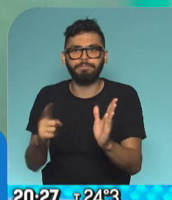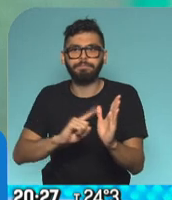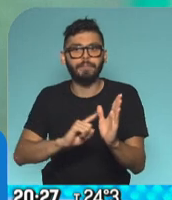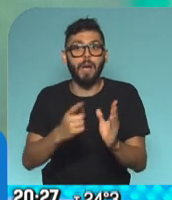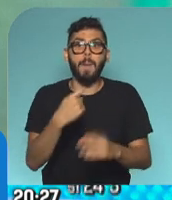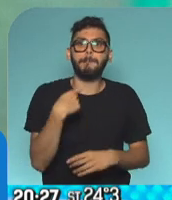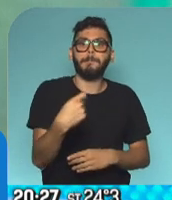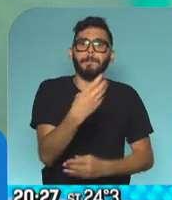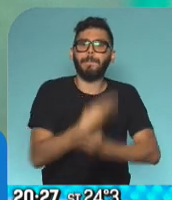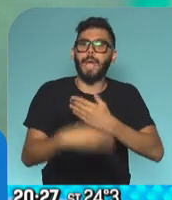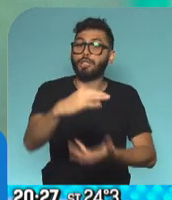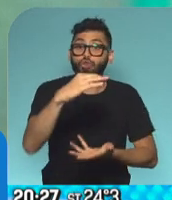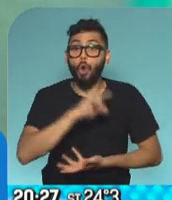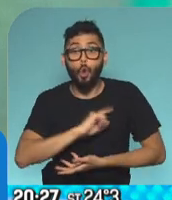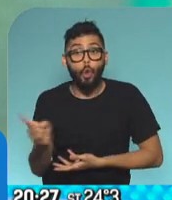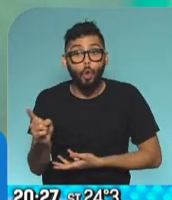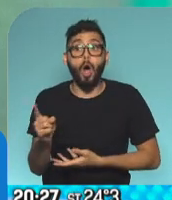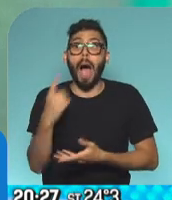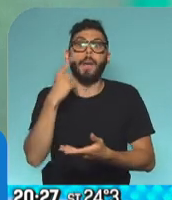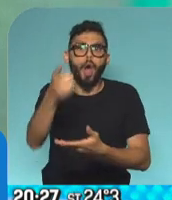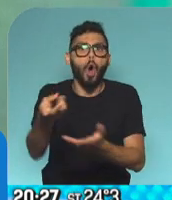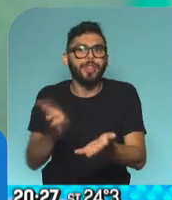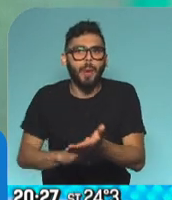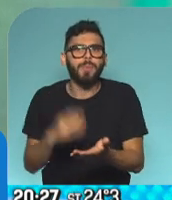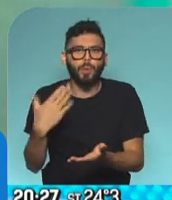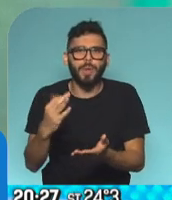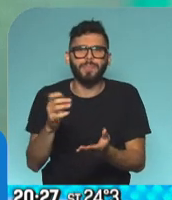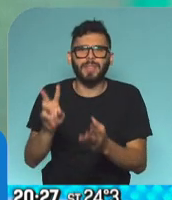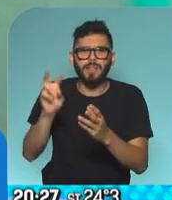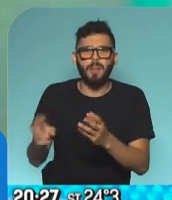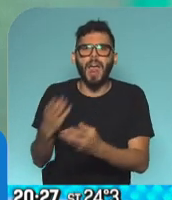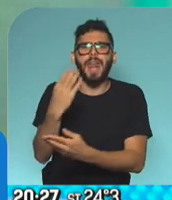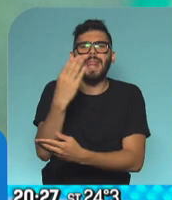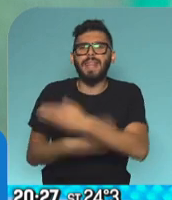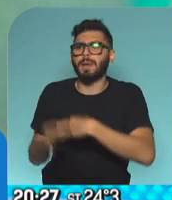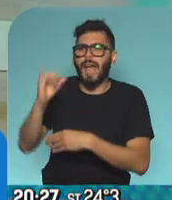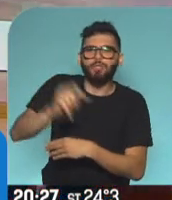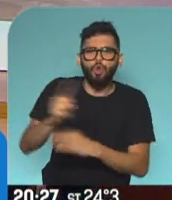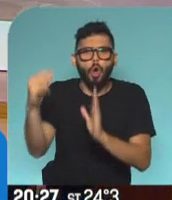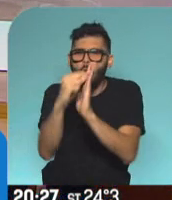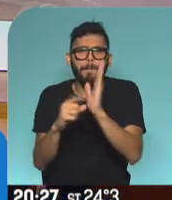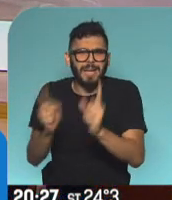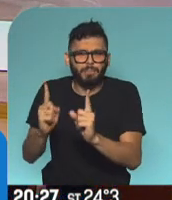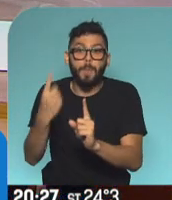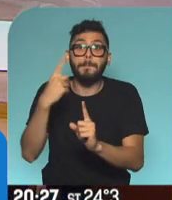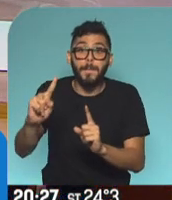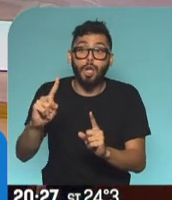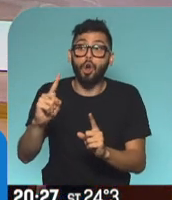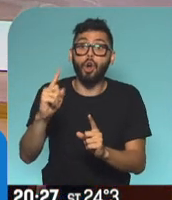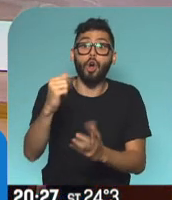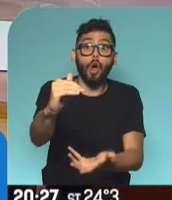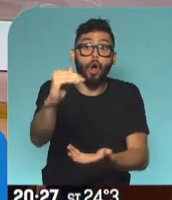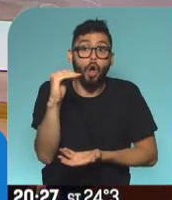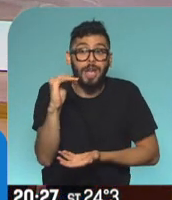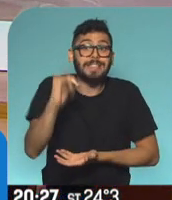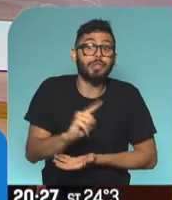para una pensión por discapacidad hoy son distintos los requisitos de qué es una discapacidad no cambiaron eso es lo mismo pero si los requisitos socioeconómicos no